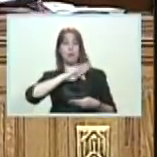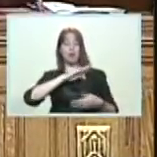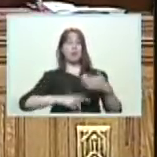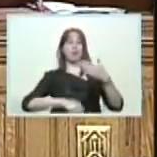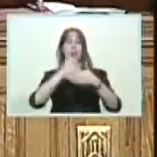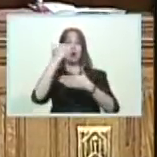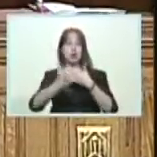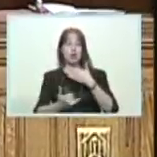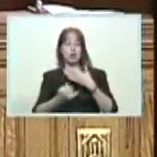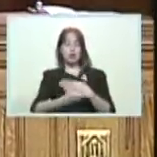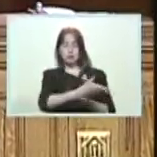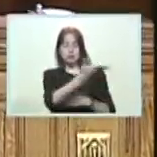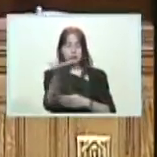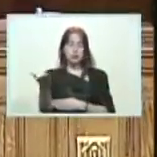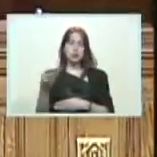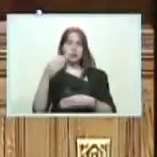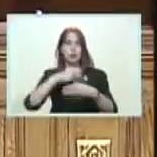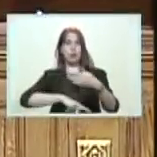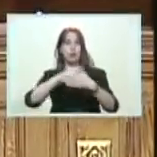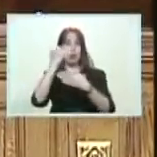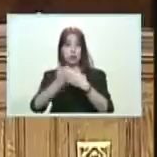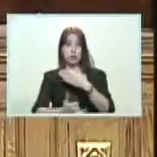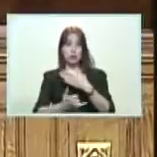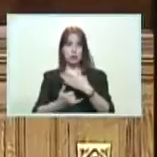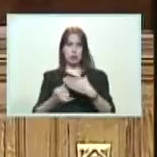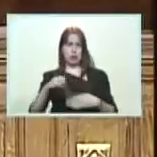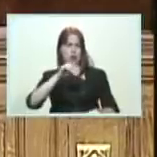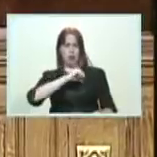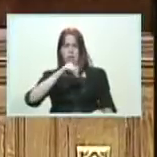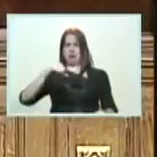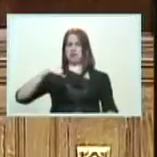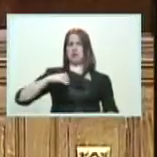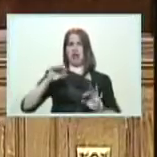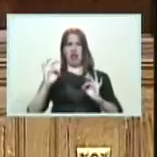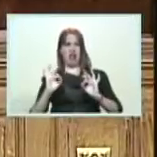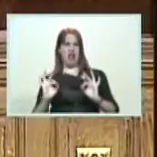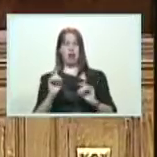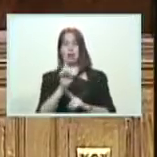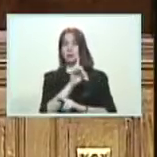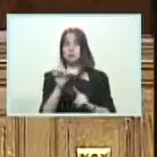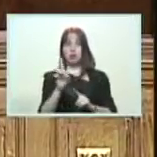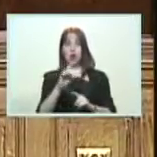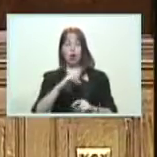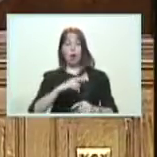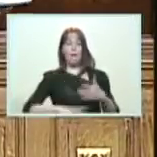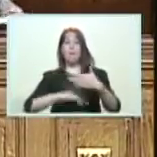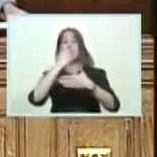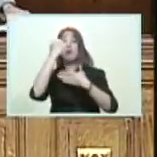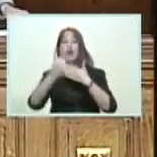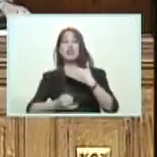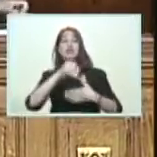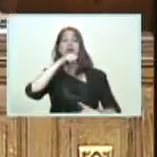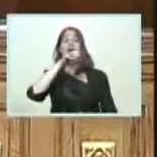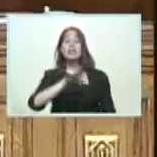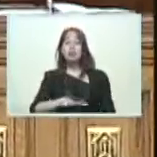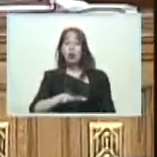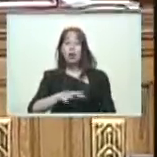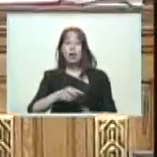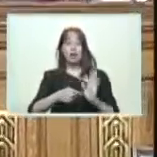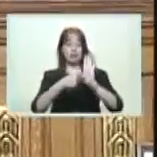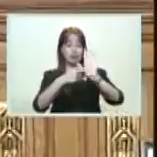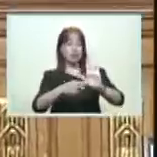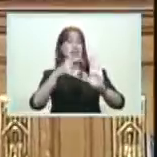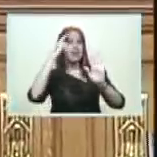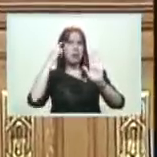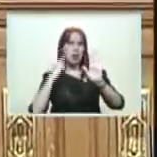es su proyecto. No tengo proyecto personal. Nuestro proyecto es el proyecto de la historia. Es el de Bolívar,